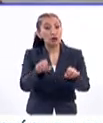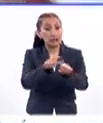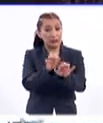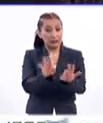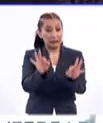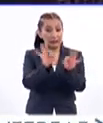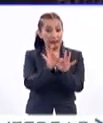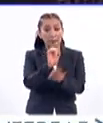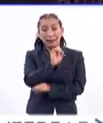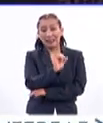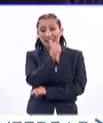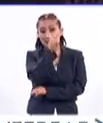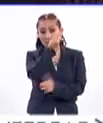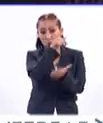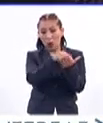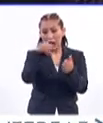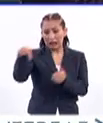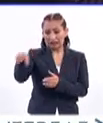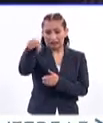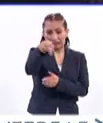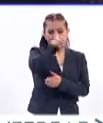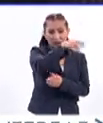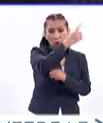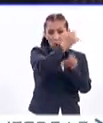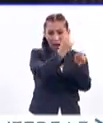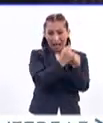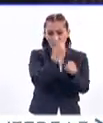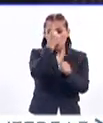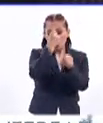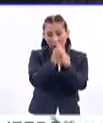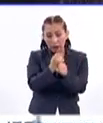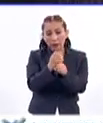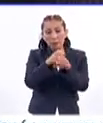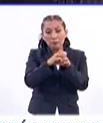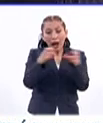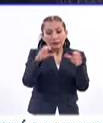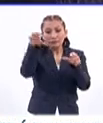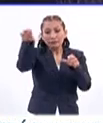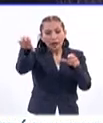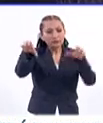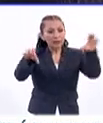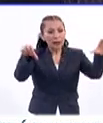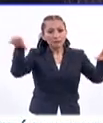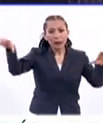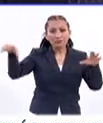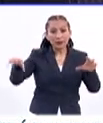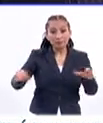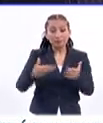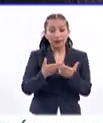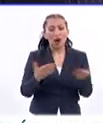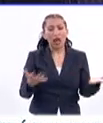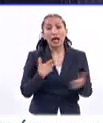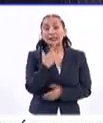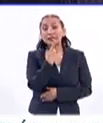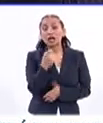importante. 26 sedes, que cada año pues ha ido aumentando el número de sedes y ahora